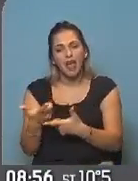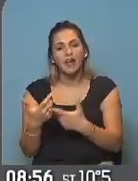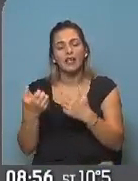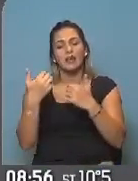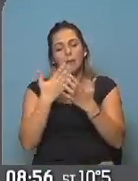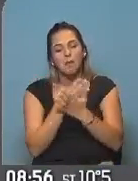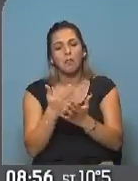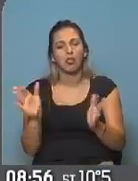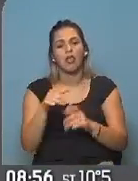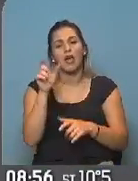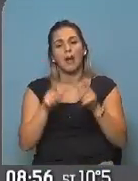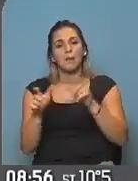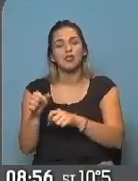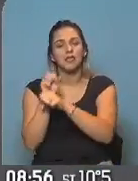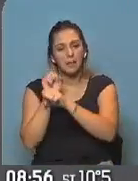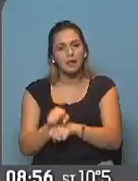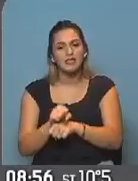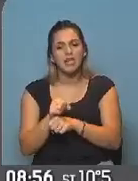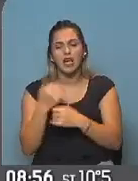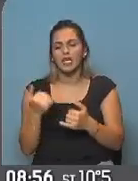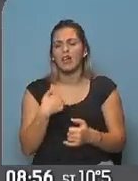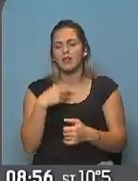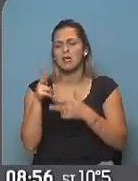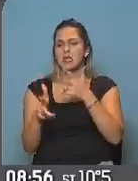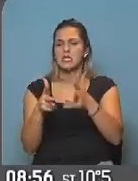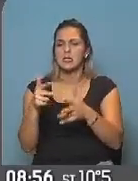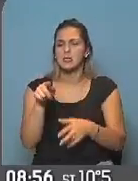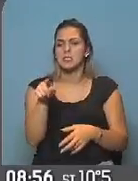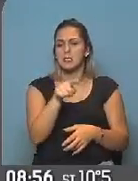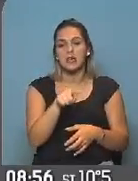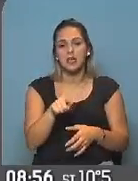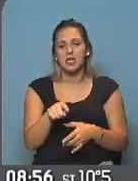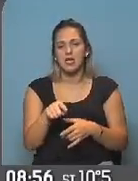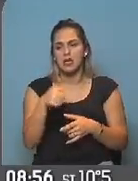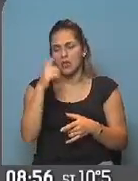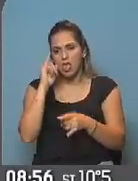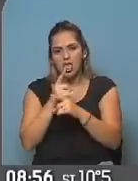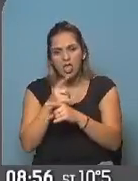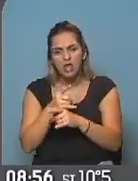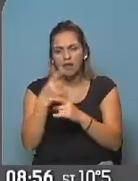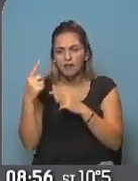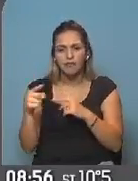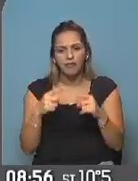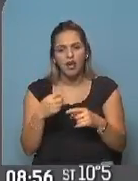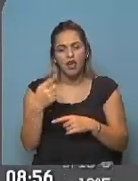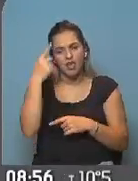a gente que está presa, con la cual uno tiene un montón de prejuicios y que tienen mundos nuevos que se muestran a través